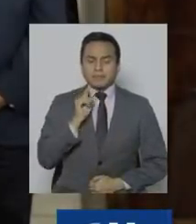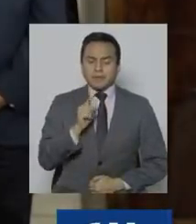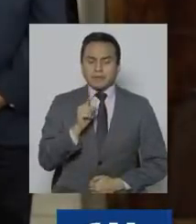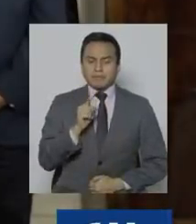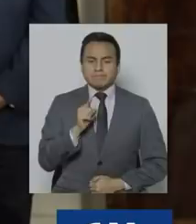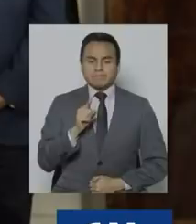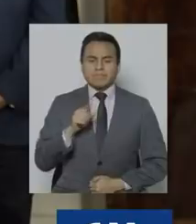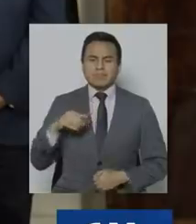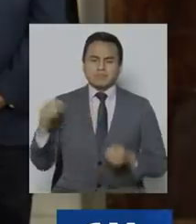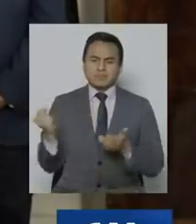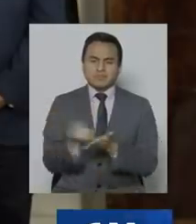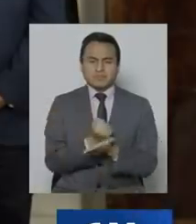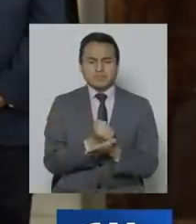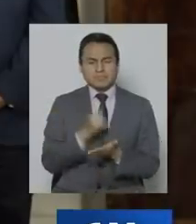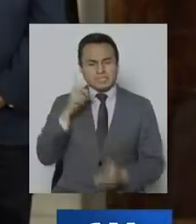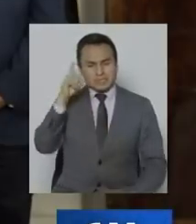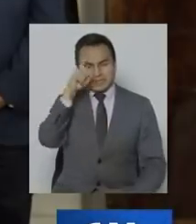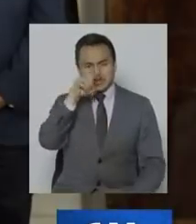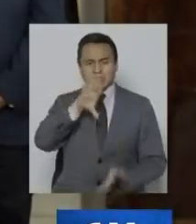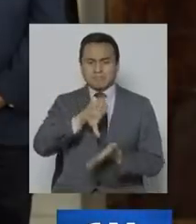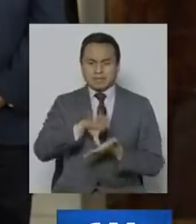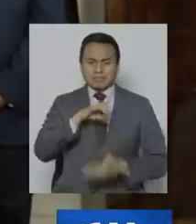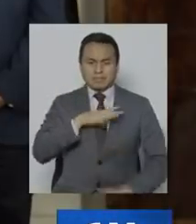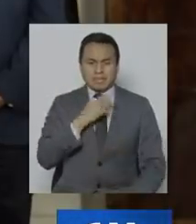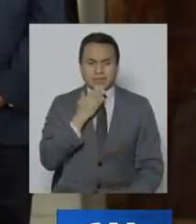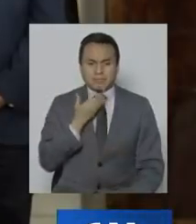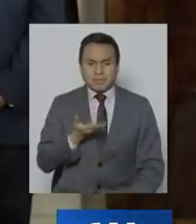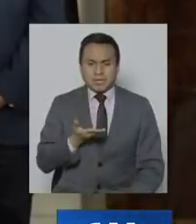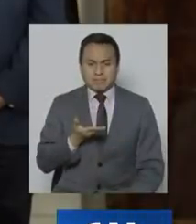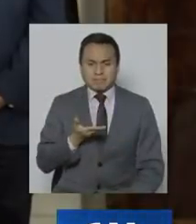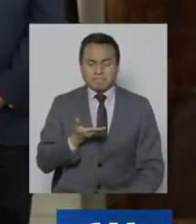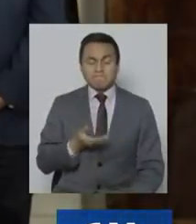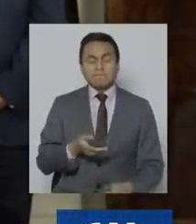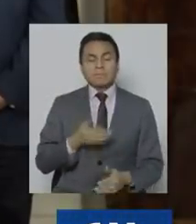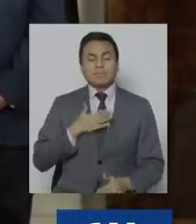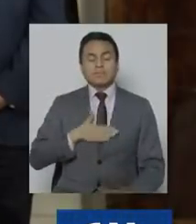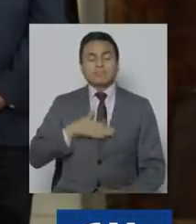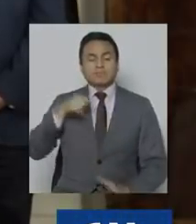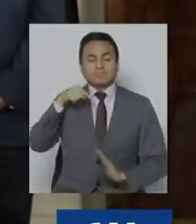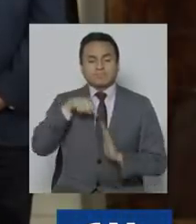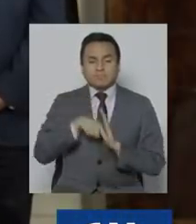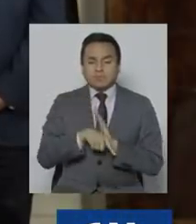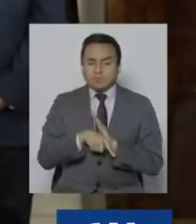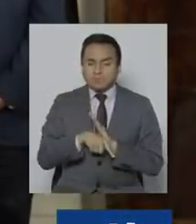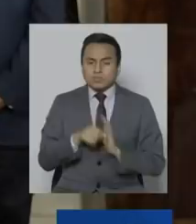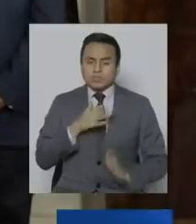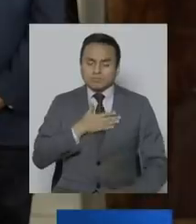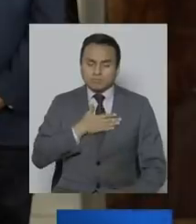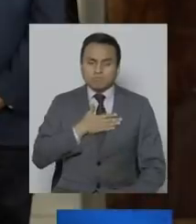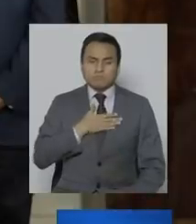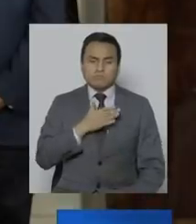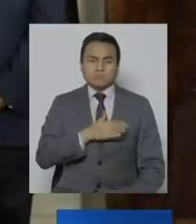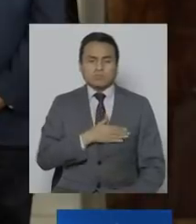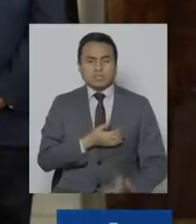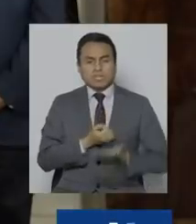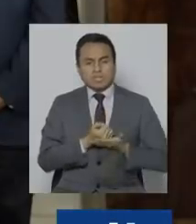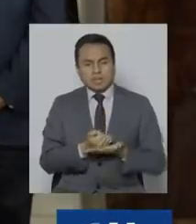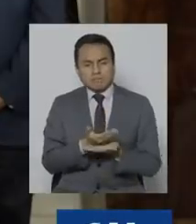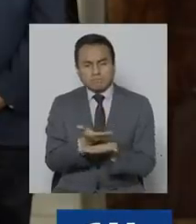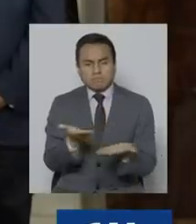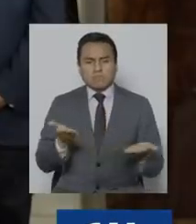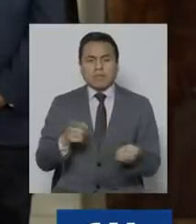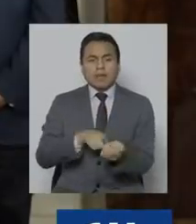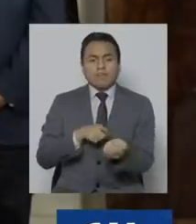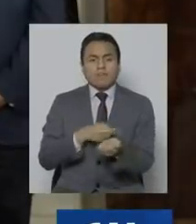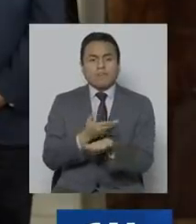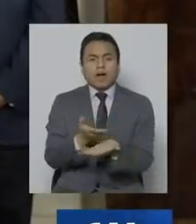ha golpeado duramente a nuestro país. Quiero expresar mi más profunda solidaridad con las